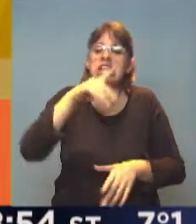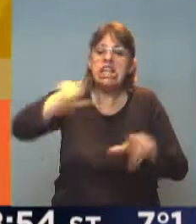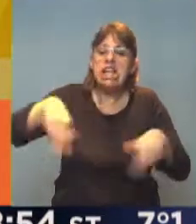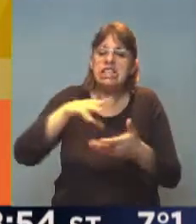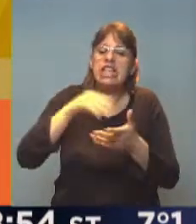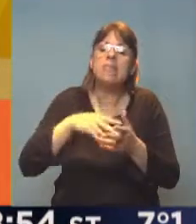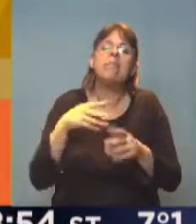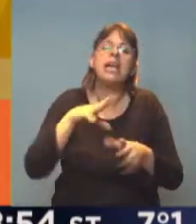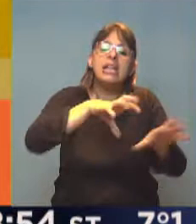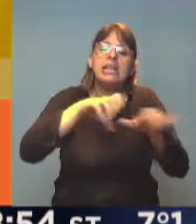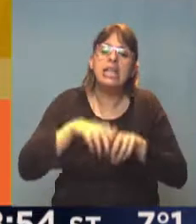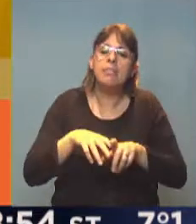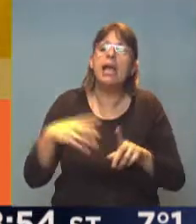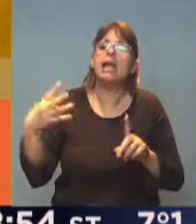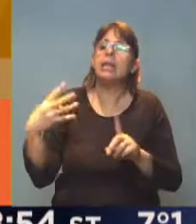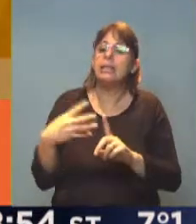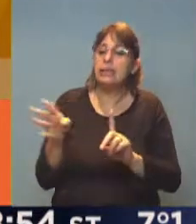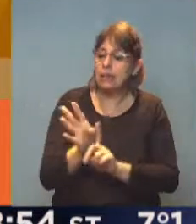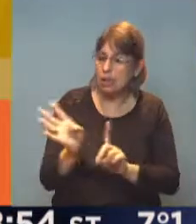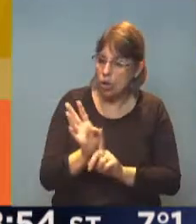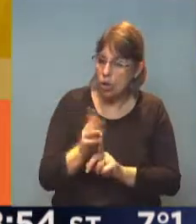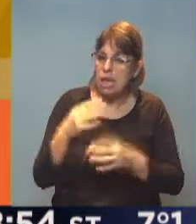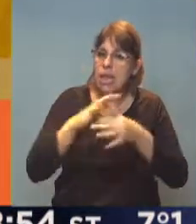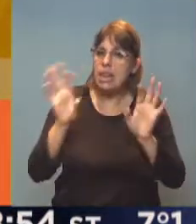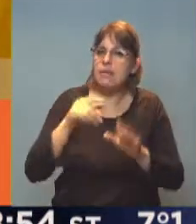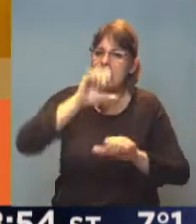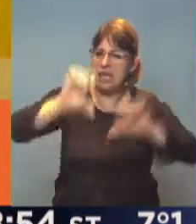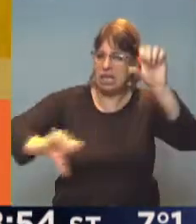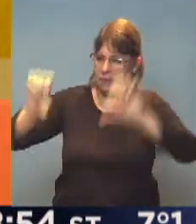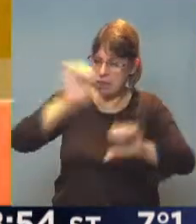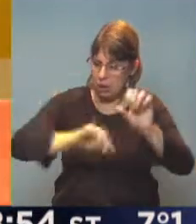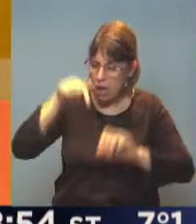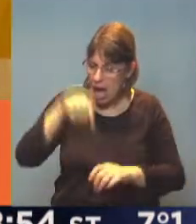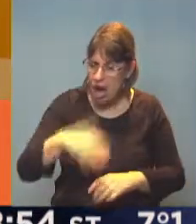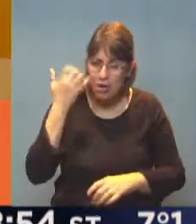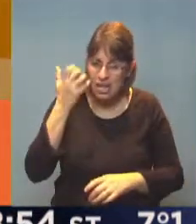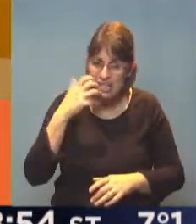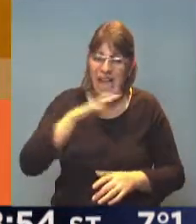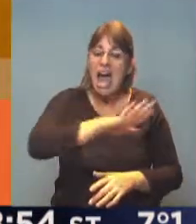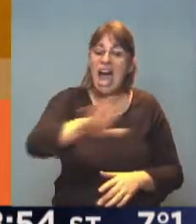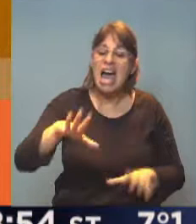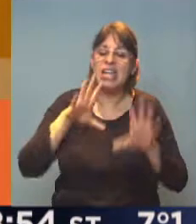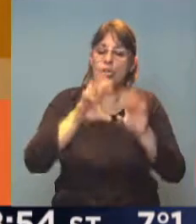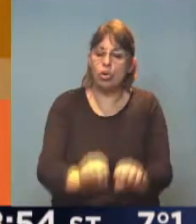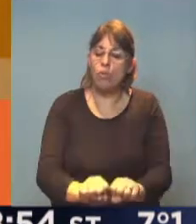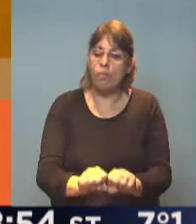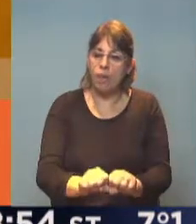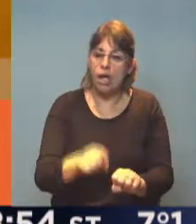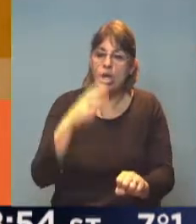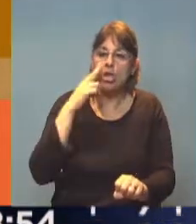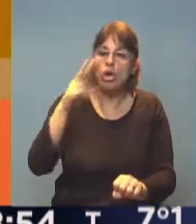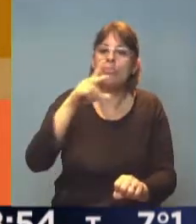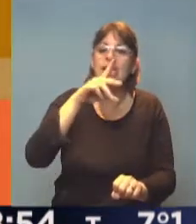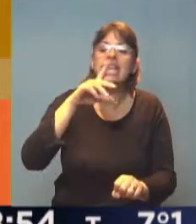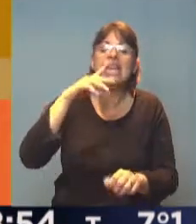trigo de una forma lógicas libres de agroquímicos en la actualidad se han abarcado un área de prácticamente 2000